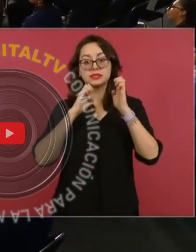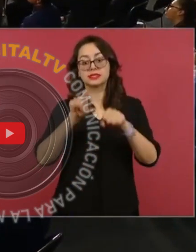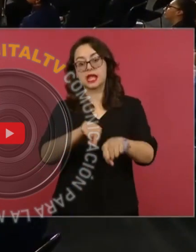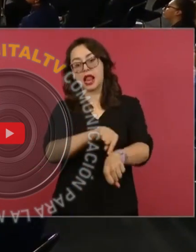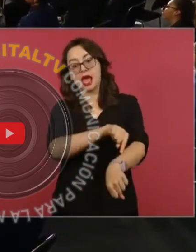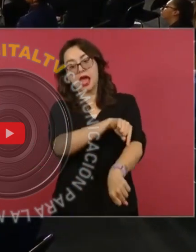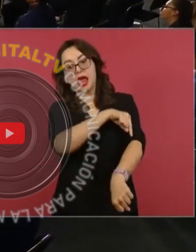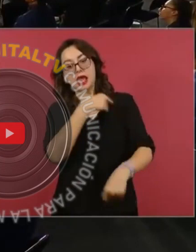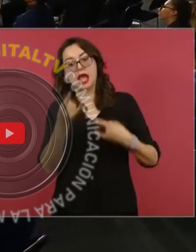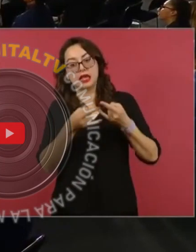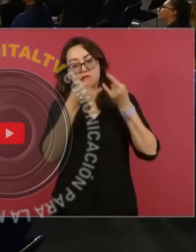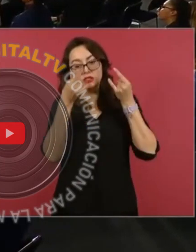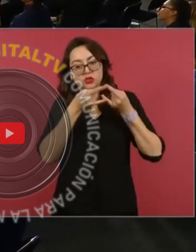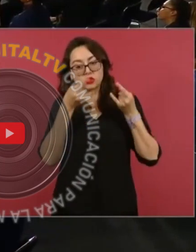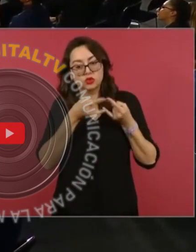de